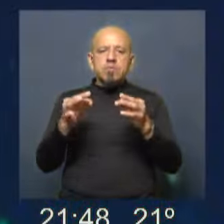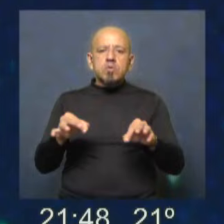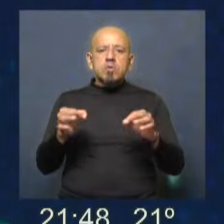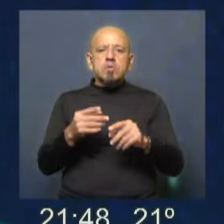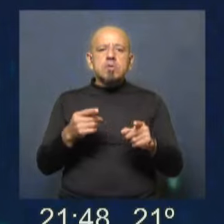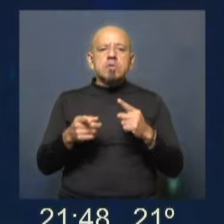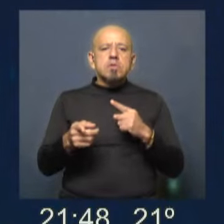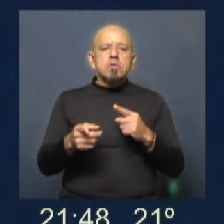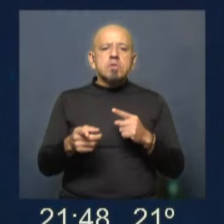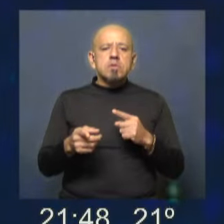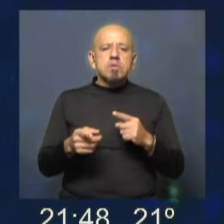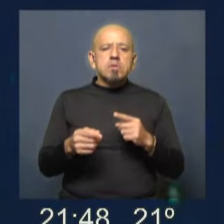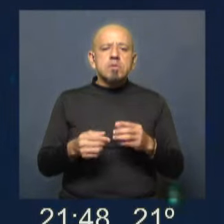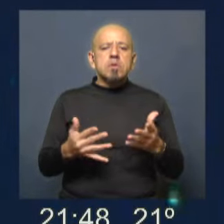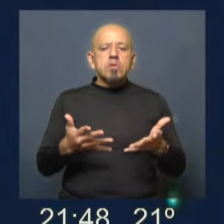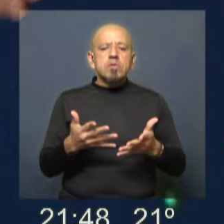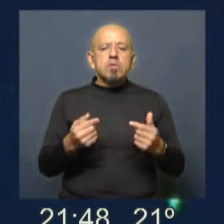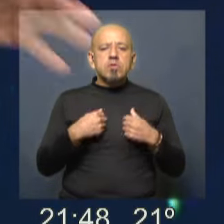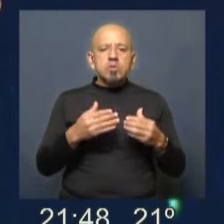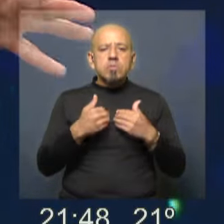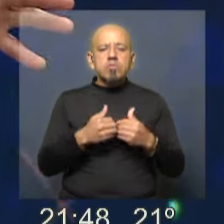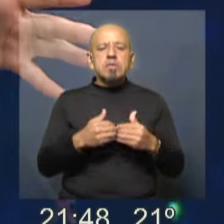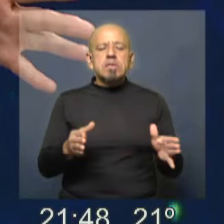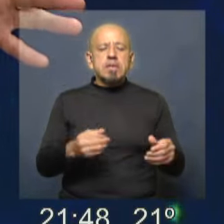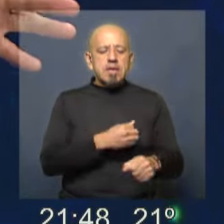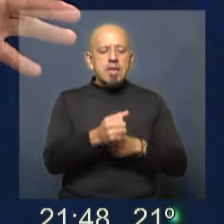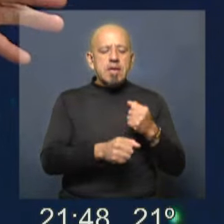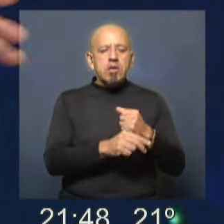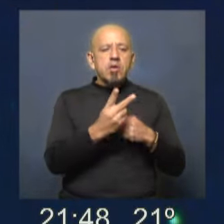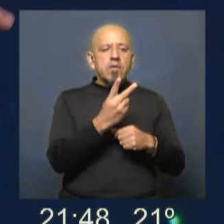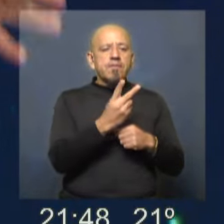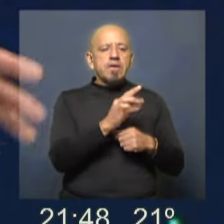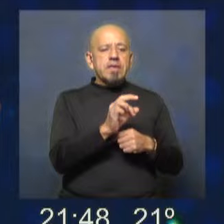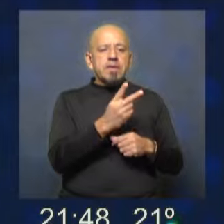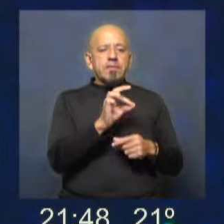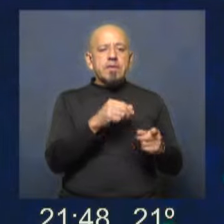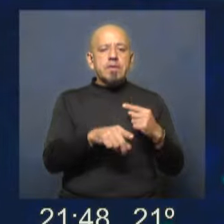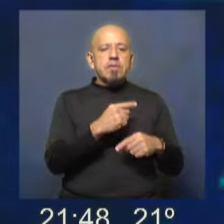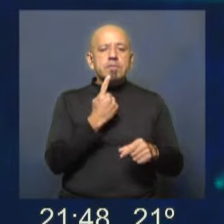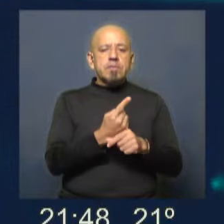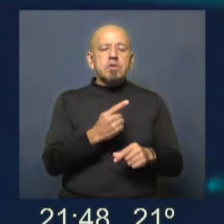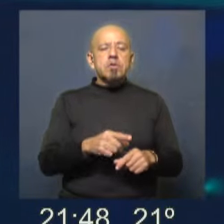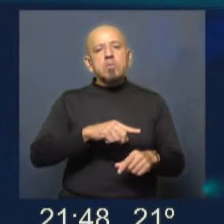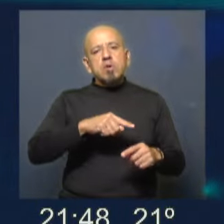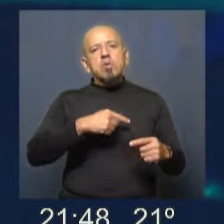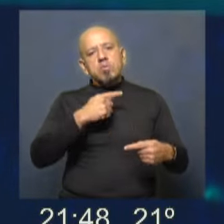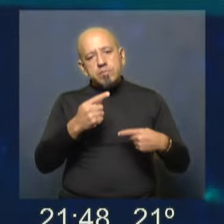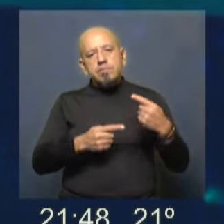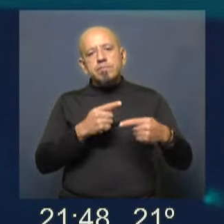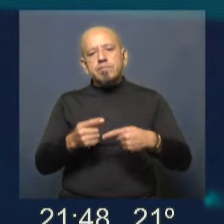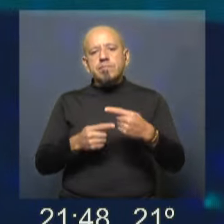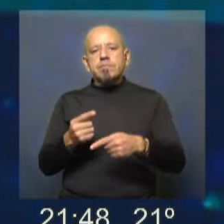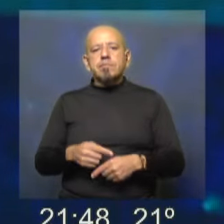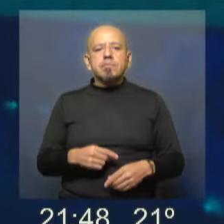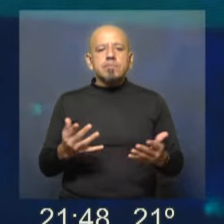realidad una empecé en 2020, empecé con una, a final de 2020 se estrenó el primer capítulo, después se fueron estrenando, ahora se